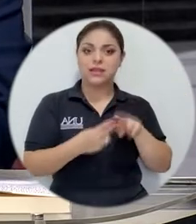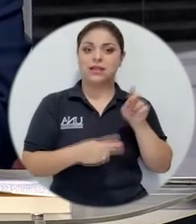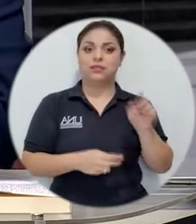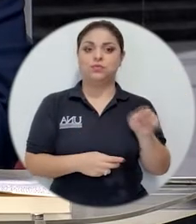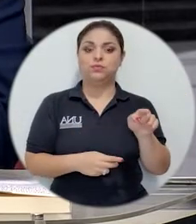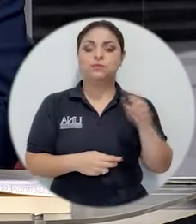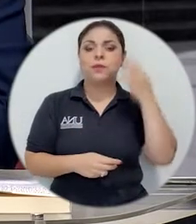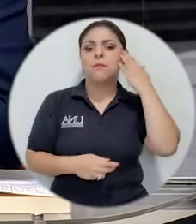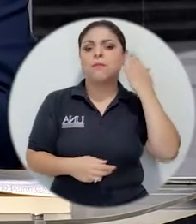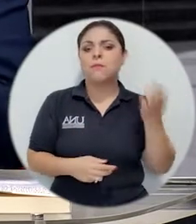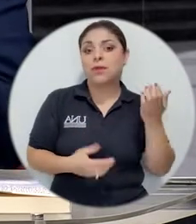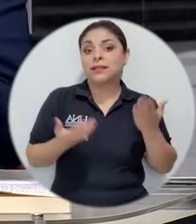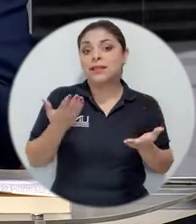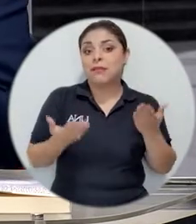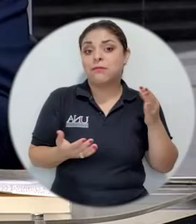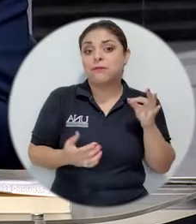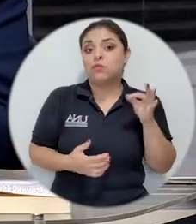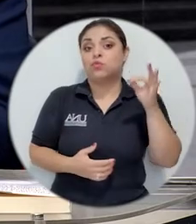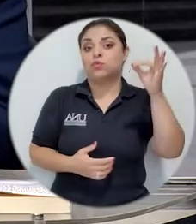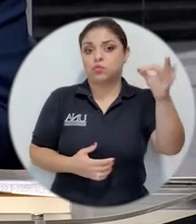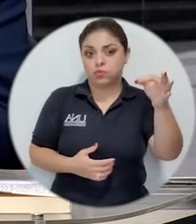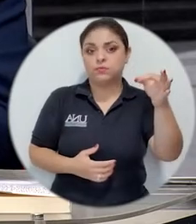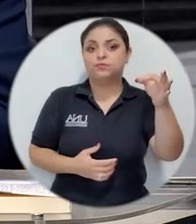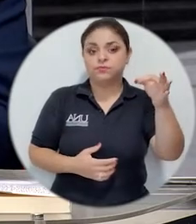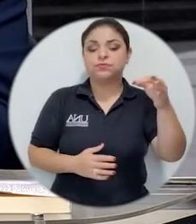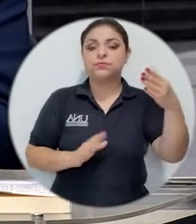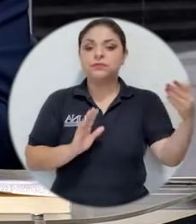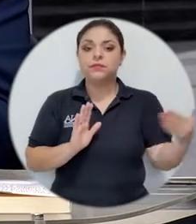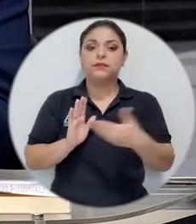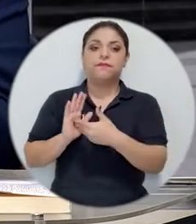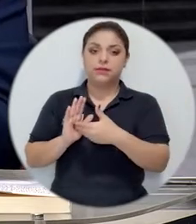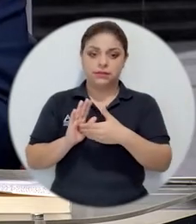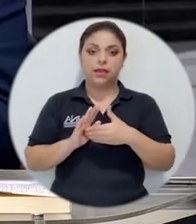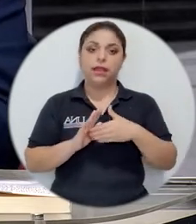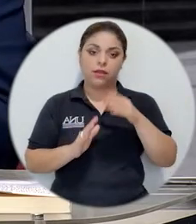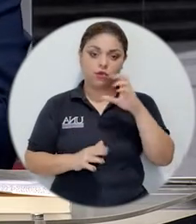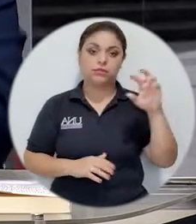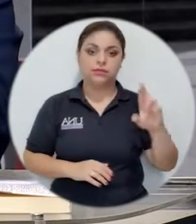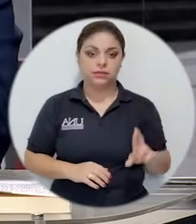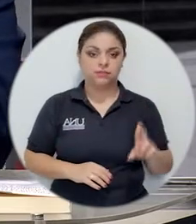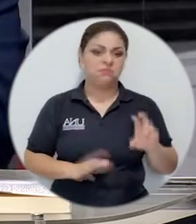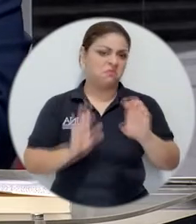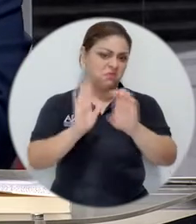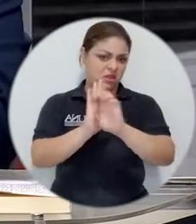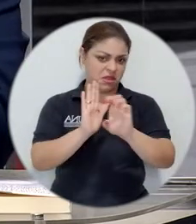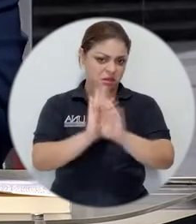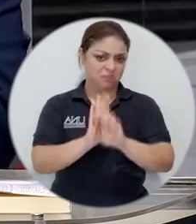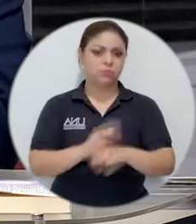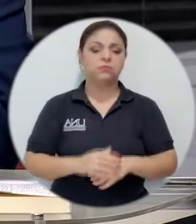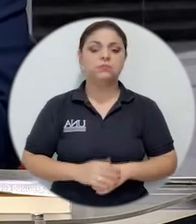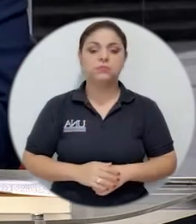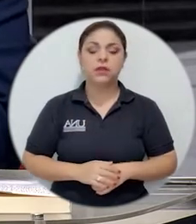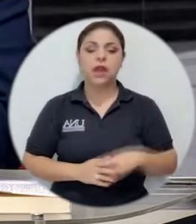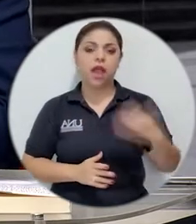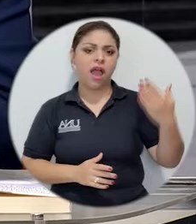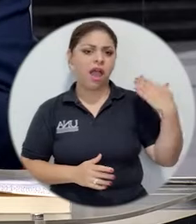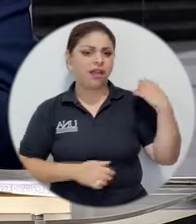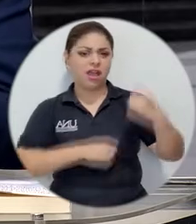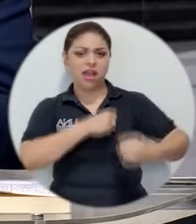conocerlas. ¿Por qué? Porque eventualmente ese tipo de dinámica puede tenernos una incidencia directa. Caso